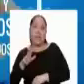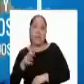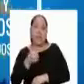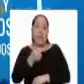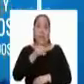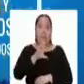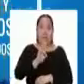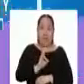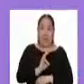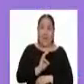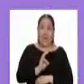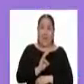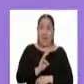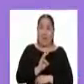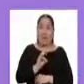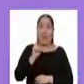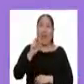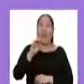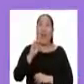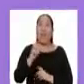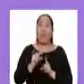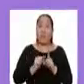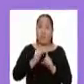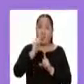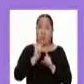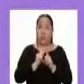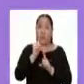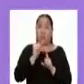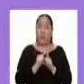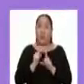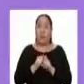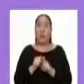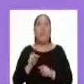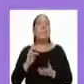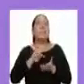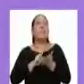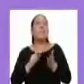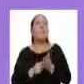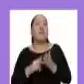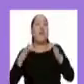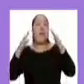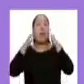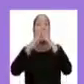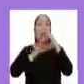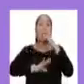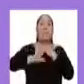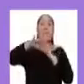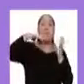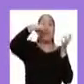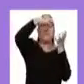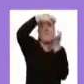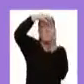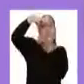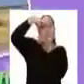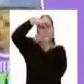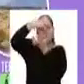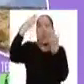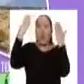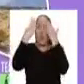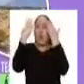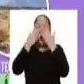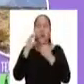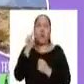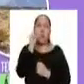grados centígrados. Este fenómeno ocasiona que el cielo esté cubierto de neblina, no llueva mucho y